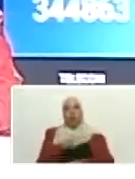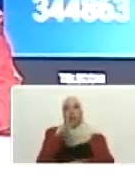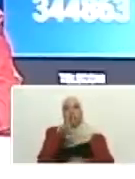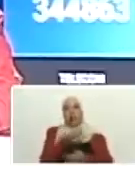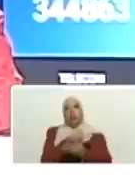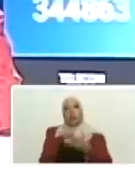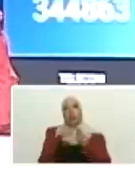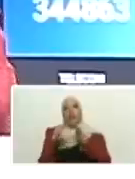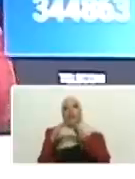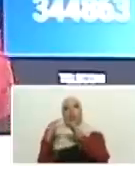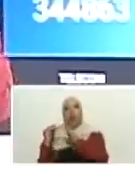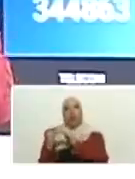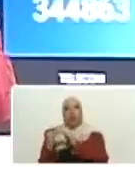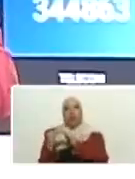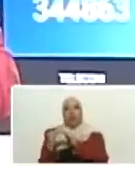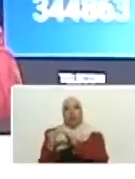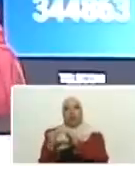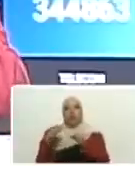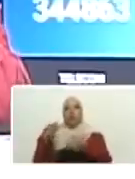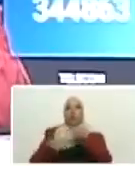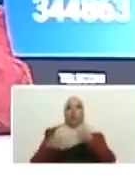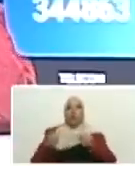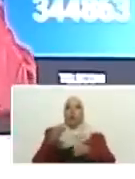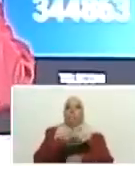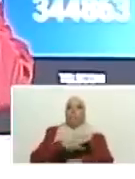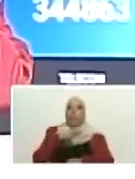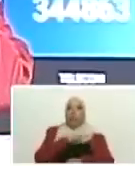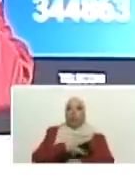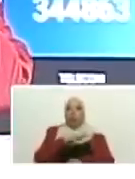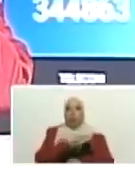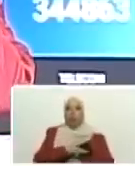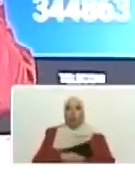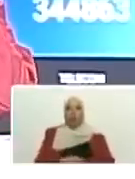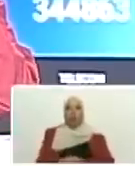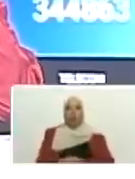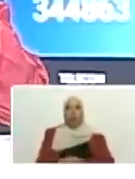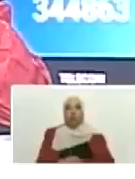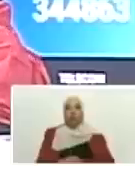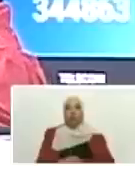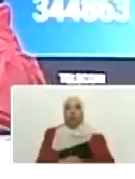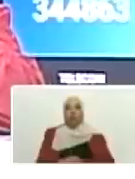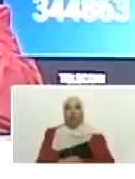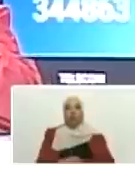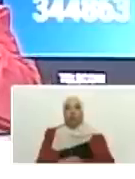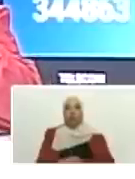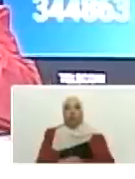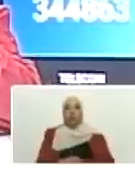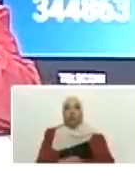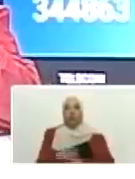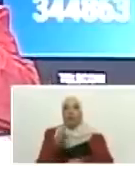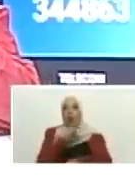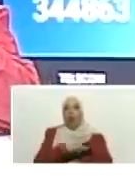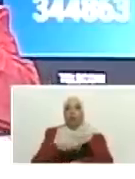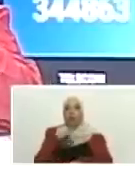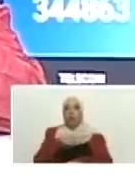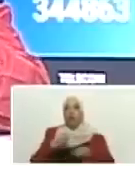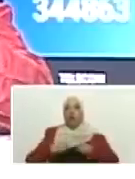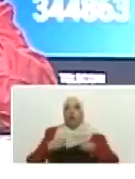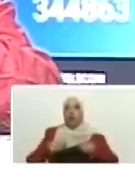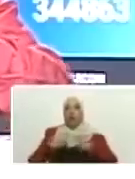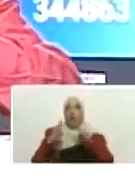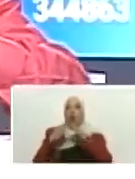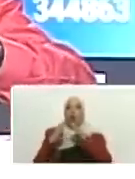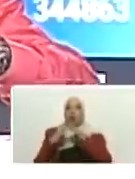4.300.000 viviendas de esta etapa de la gran misión, porque antes de la fundación de la gran misión Vivienda